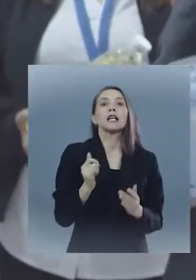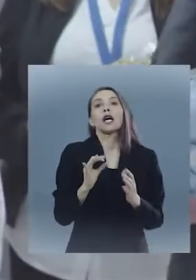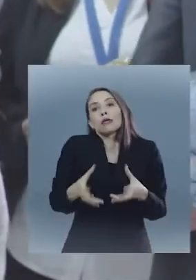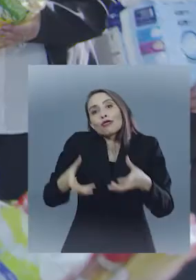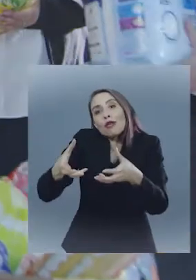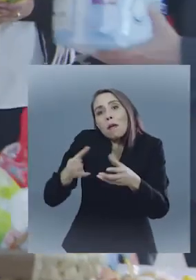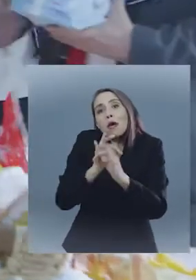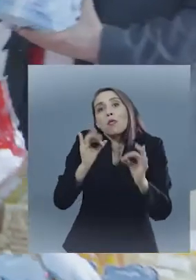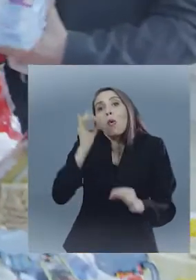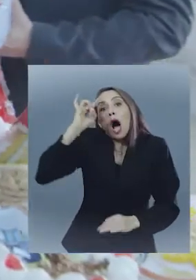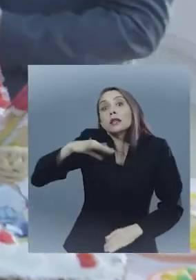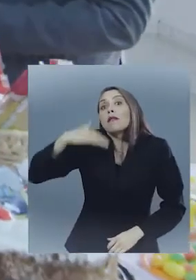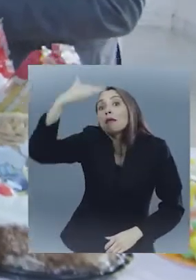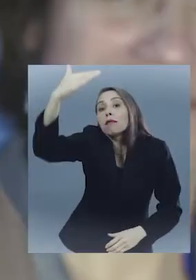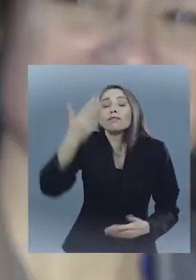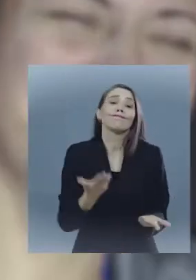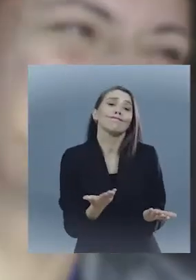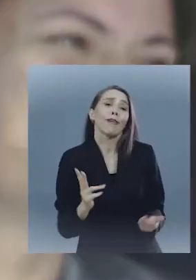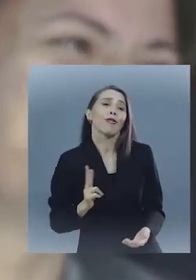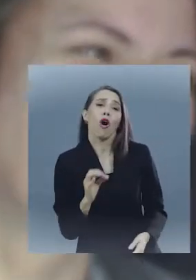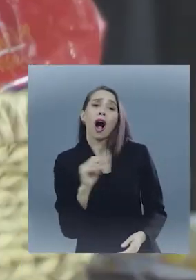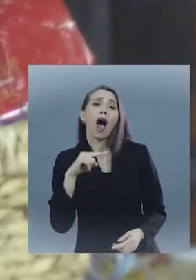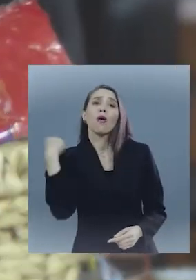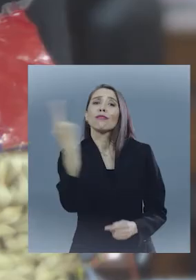¡Nunca se sabe! Carlos, a todos nos puede pasar.